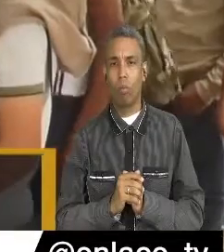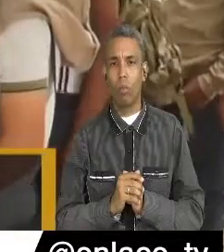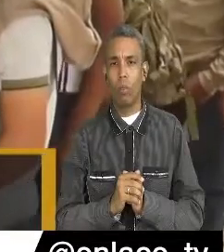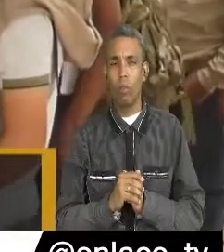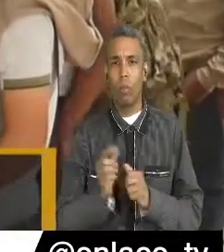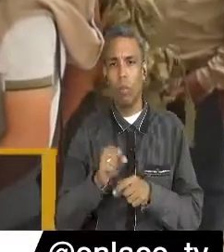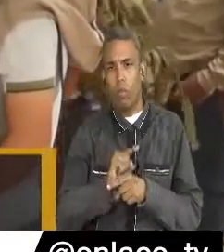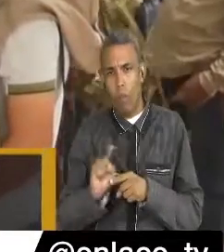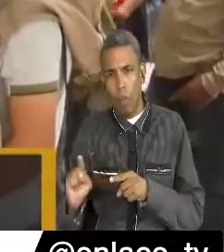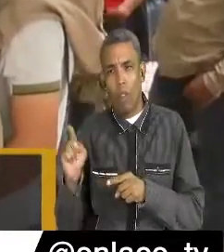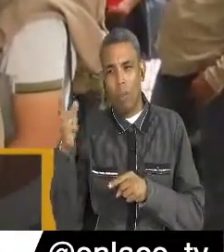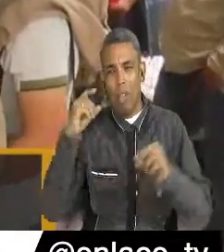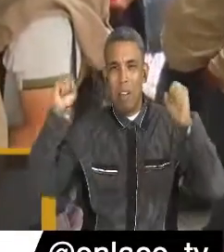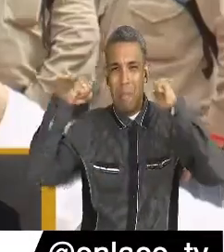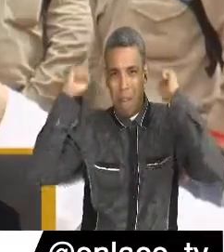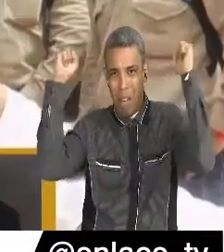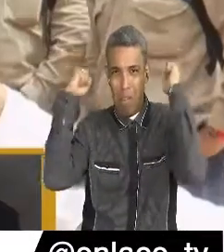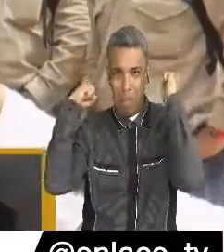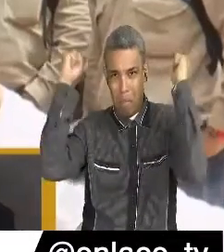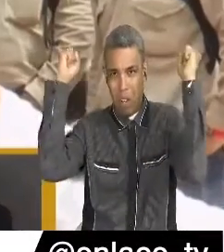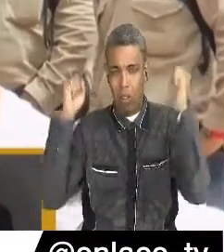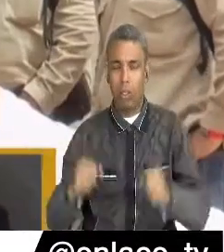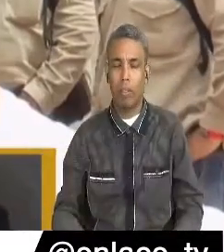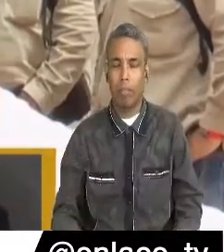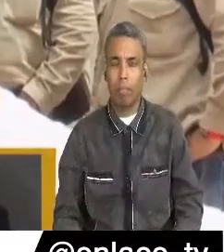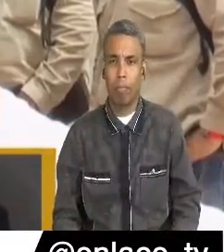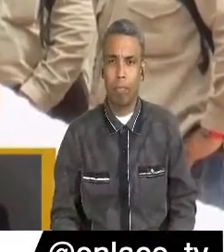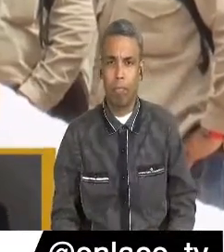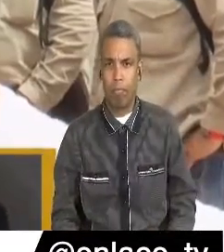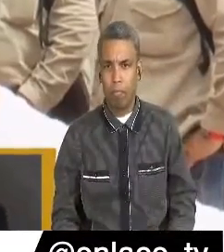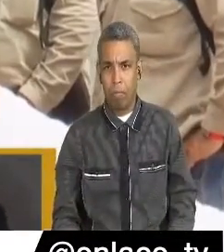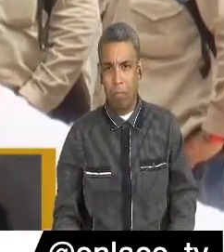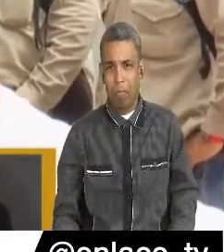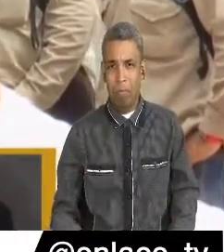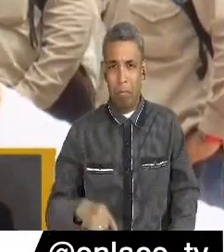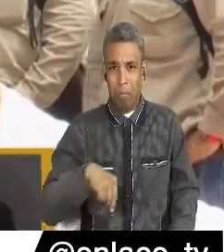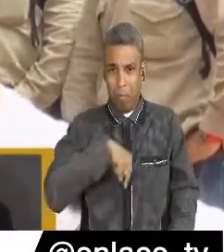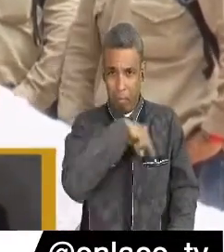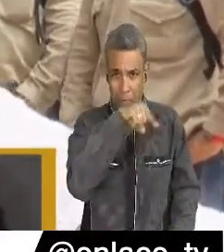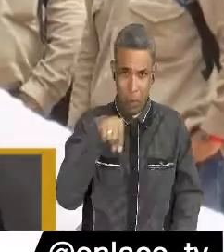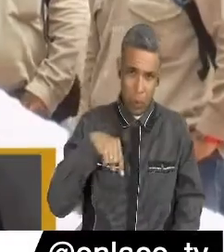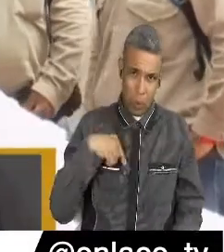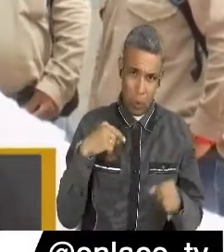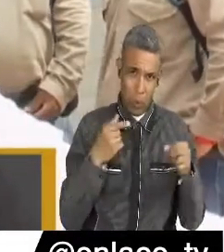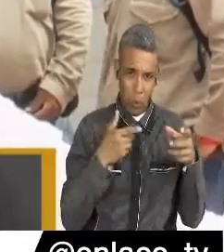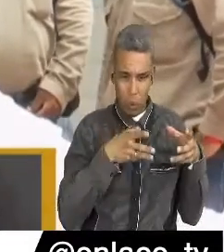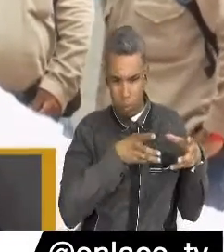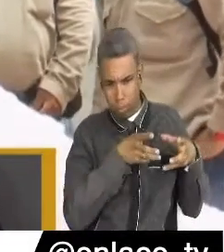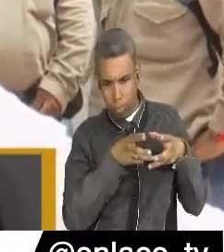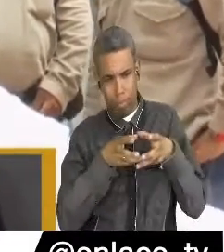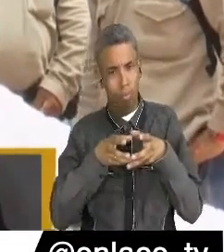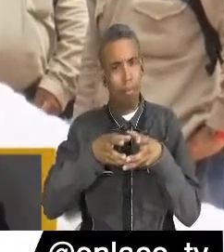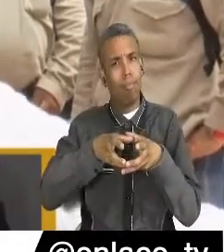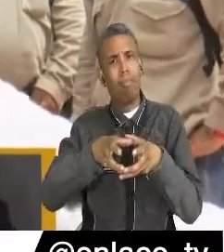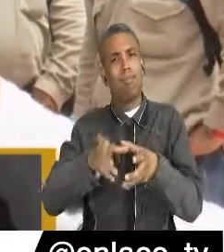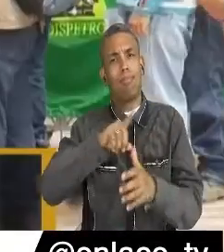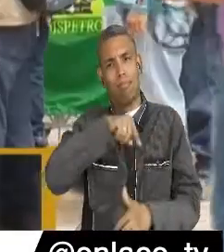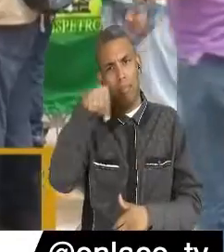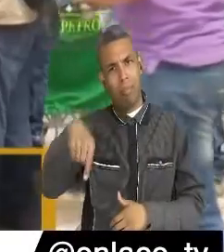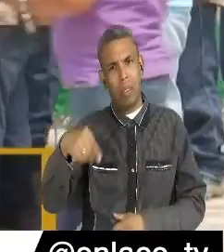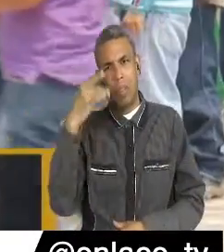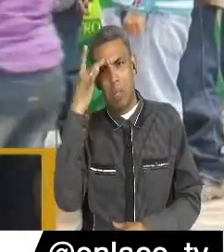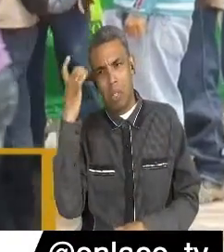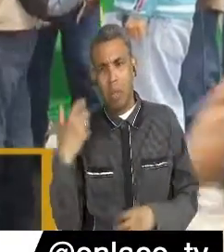una semana de protestas. Hemos decidido venirnos para acá, para la oficina de Mota Engil, en vista de que la empresa no